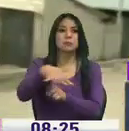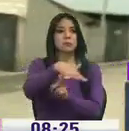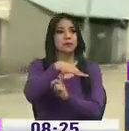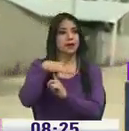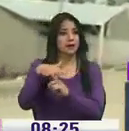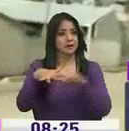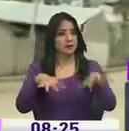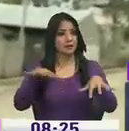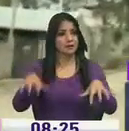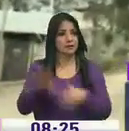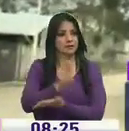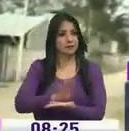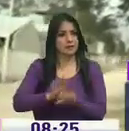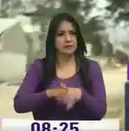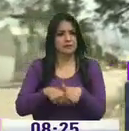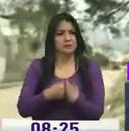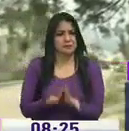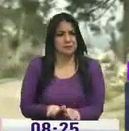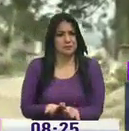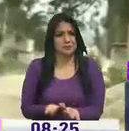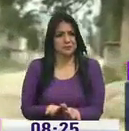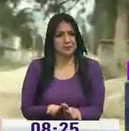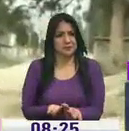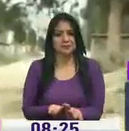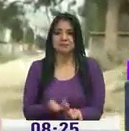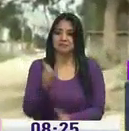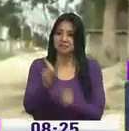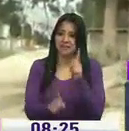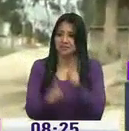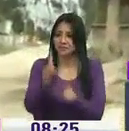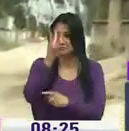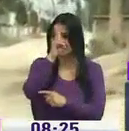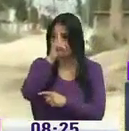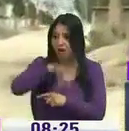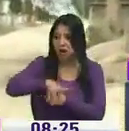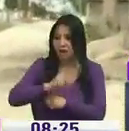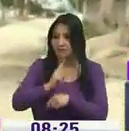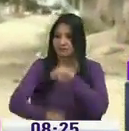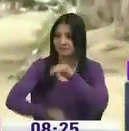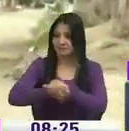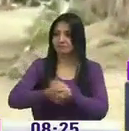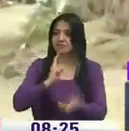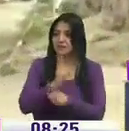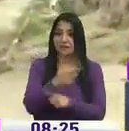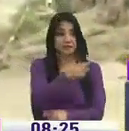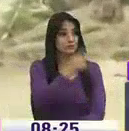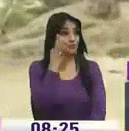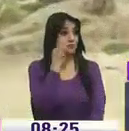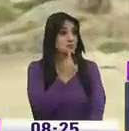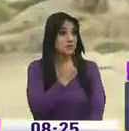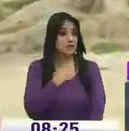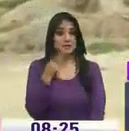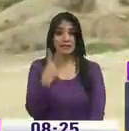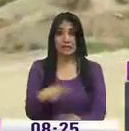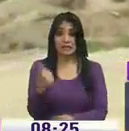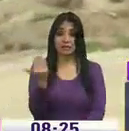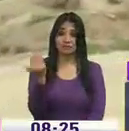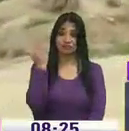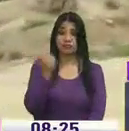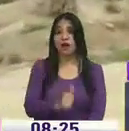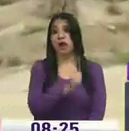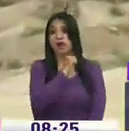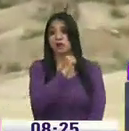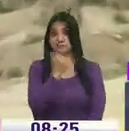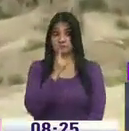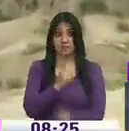barrios. Imagínense, más bien esto sirve para guarida de delincuentes a toda hora. La señora me decía que su hija fue asaltada hace pocos días